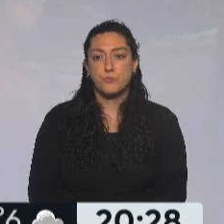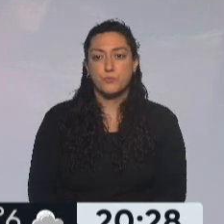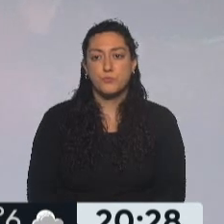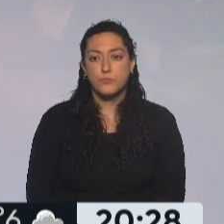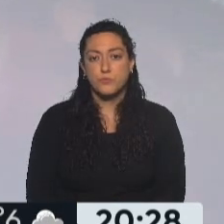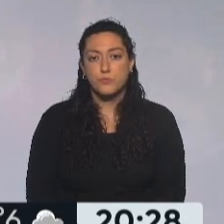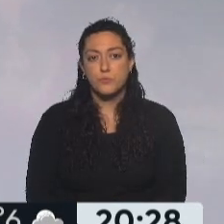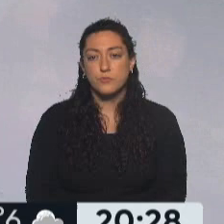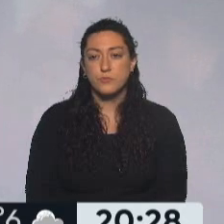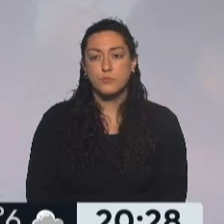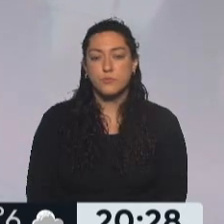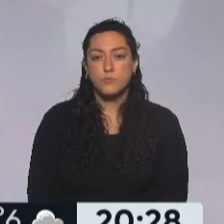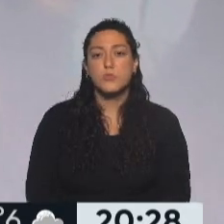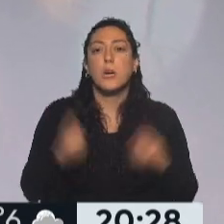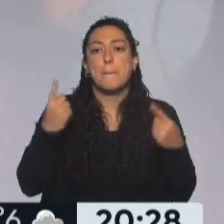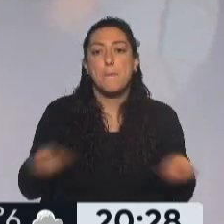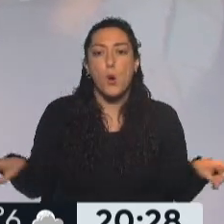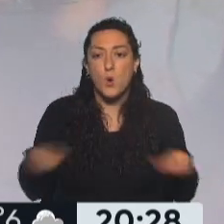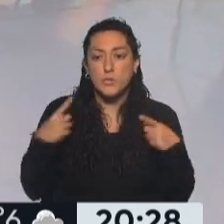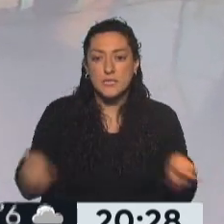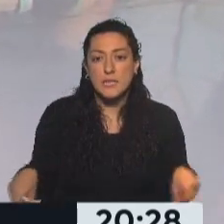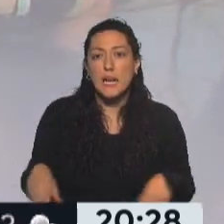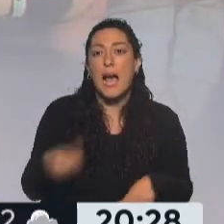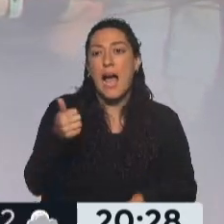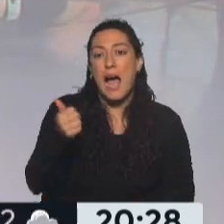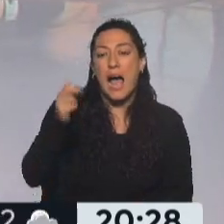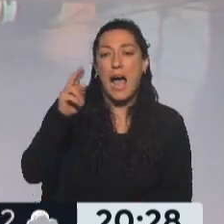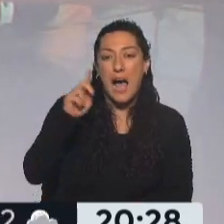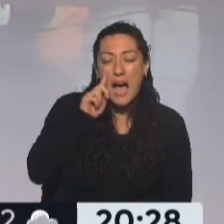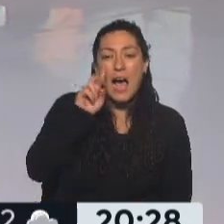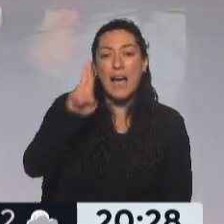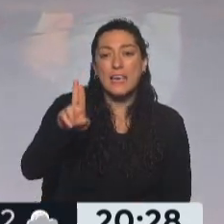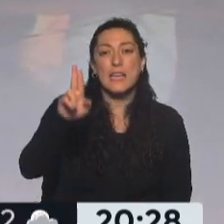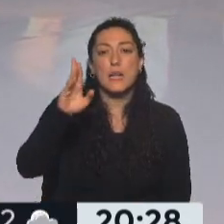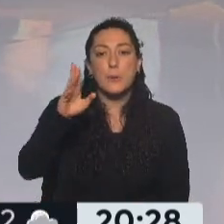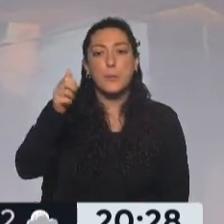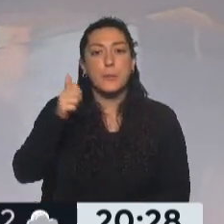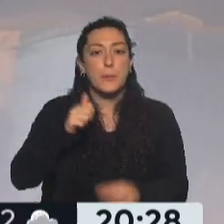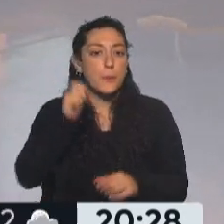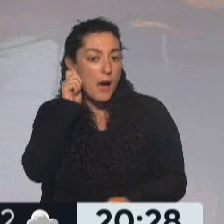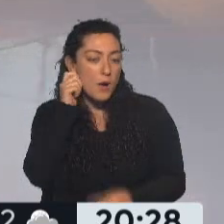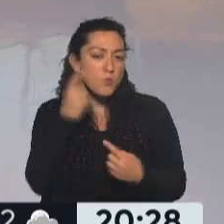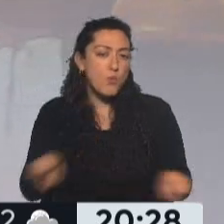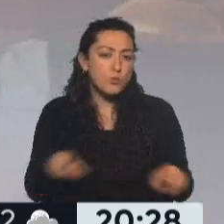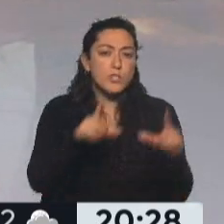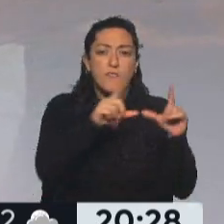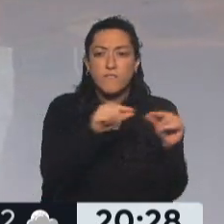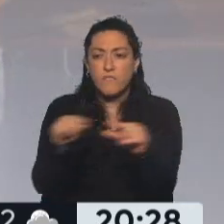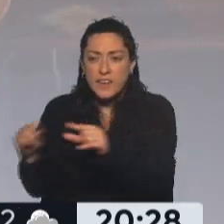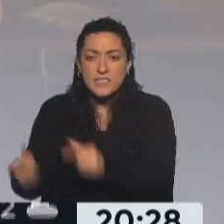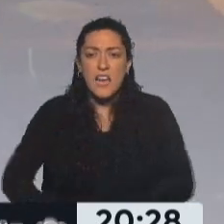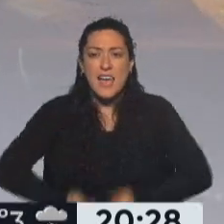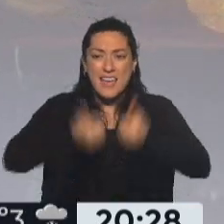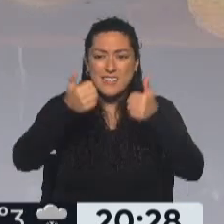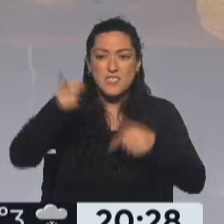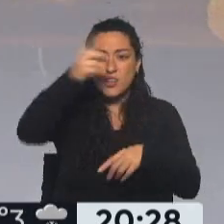y vamos al lado de la música porque airbag sigue sumando sigue sumando éxitos y sigue sumando fechas porque recordemos que ellos